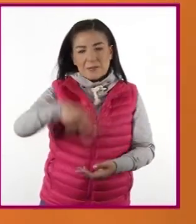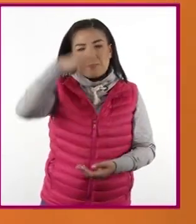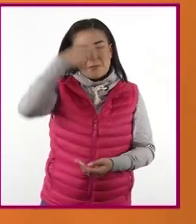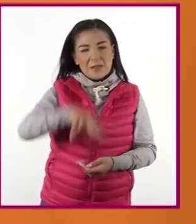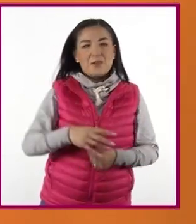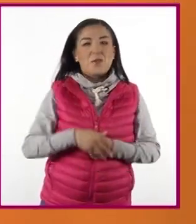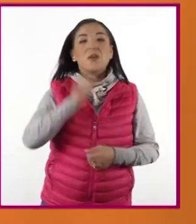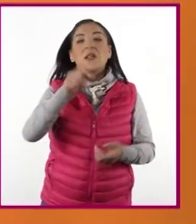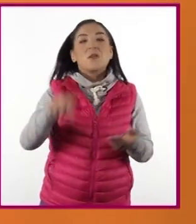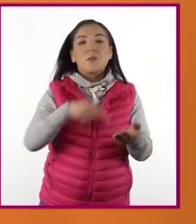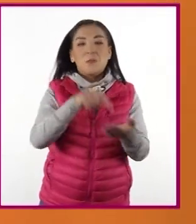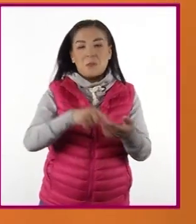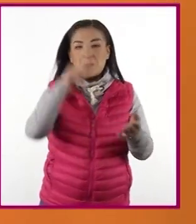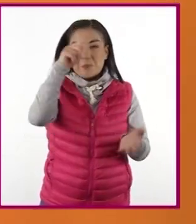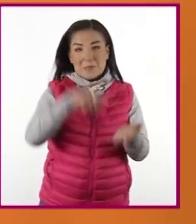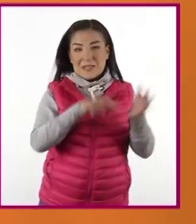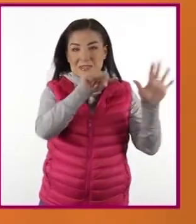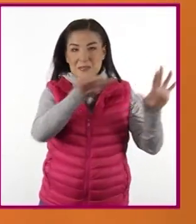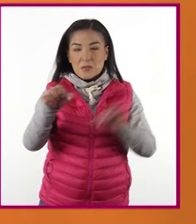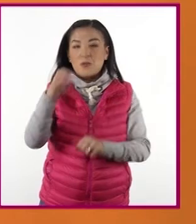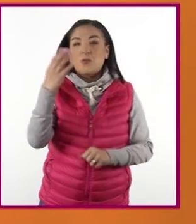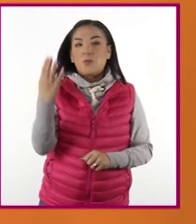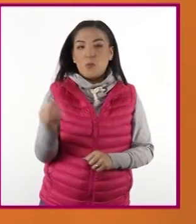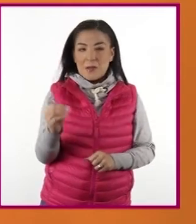tuvieron lugar en 1609,